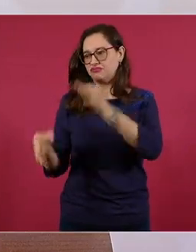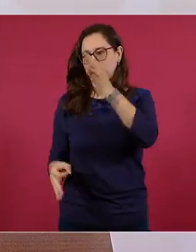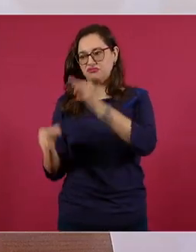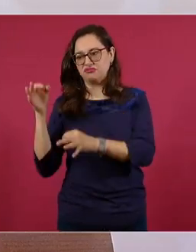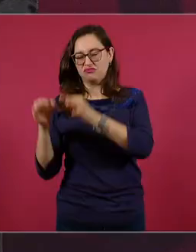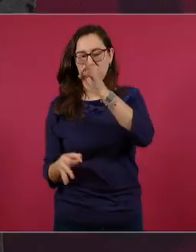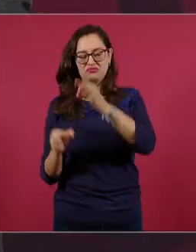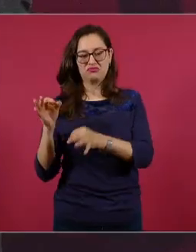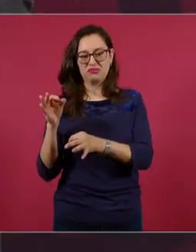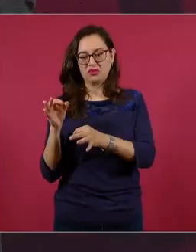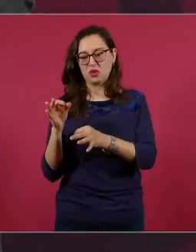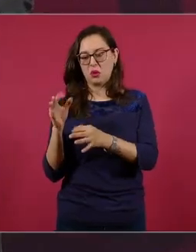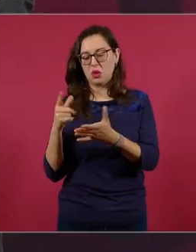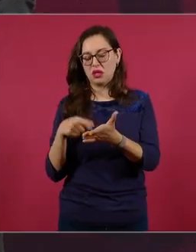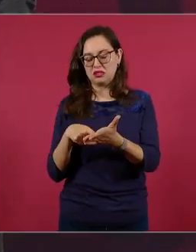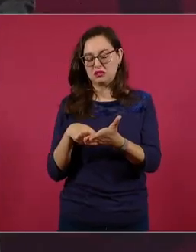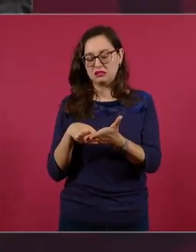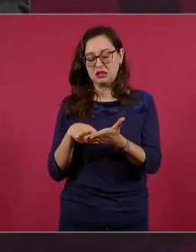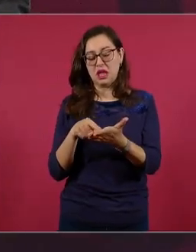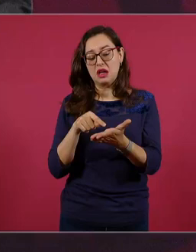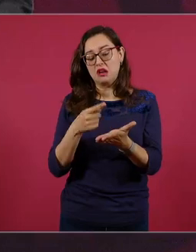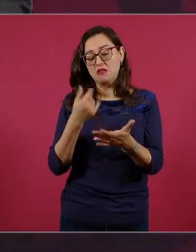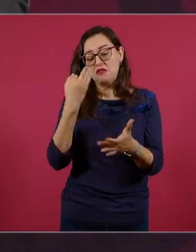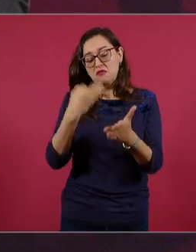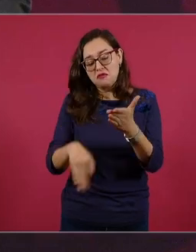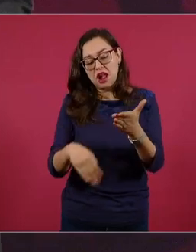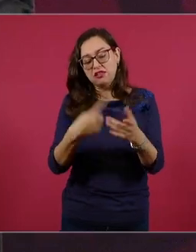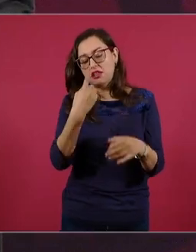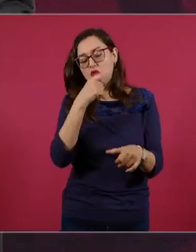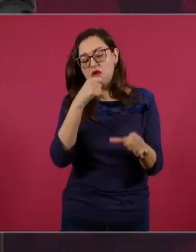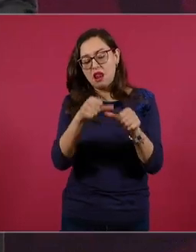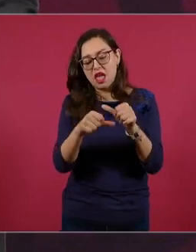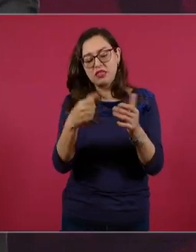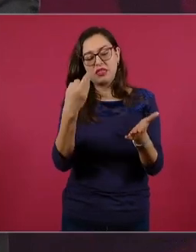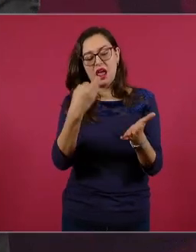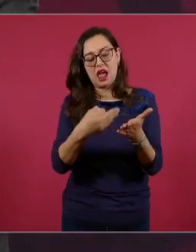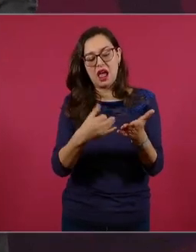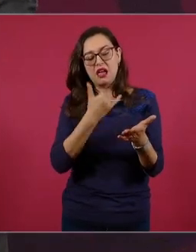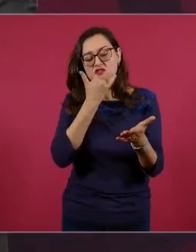Esto que hablábamos de los sabadazos, por ejemplo,